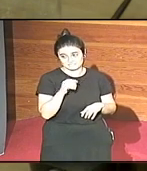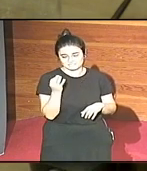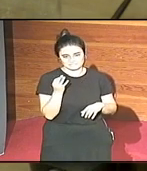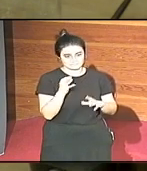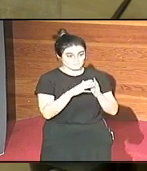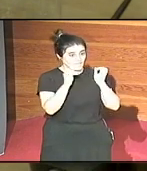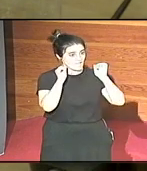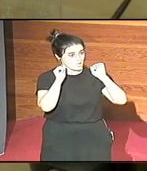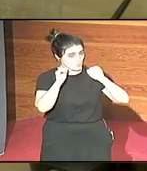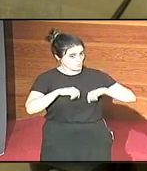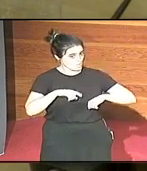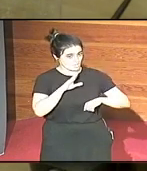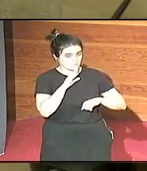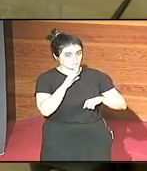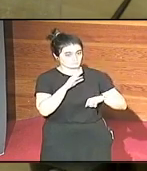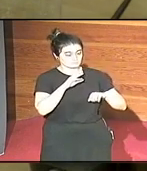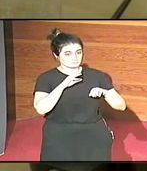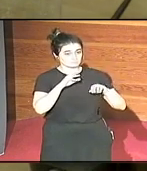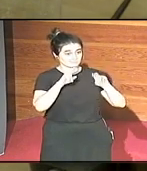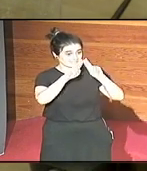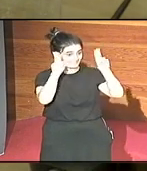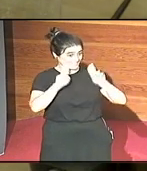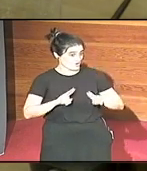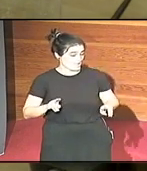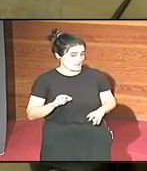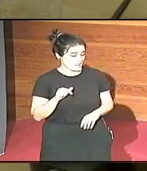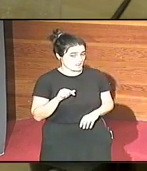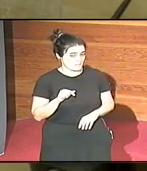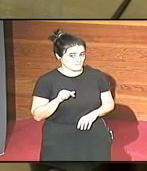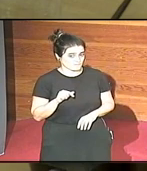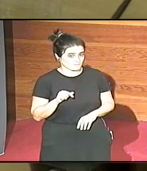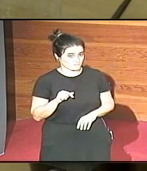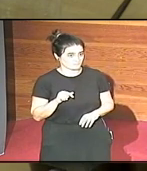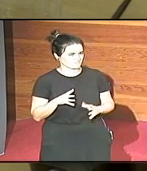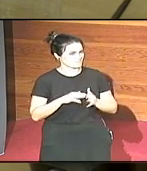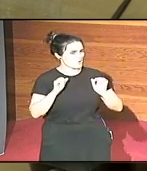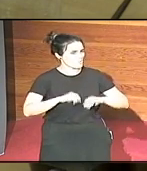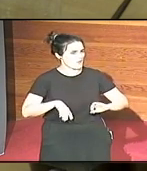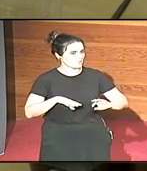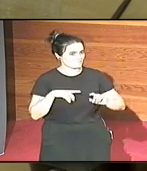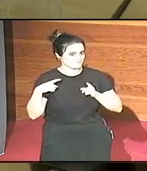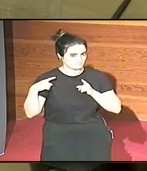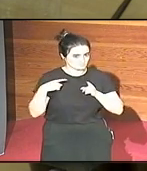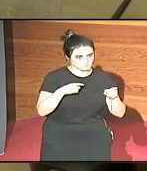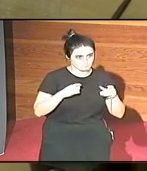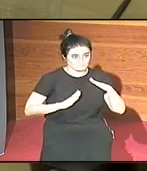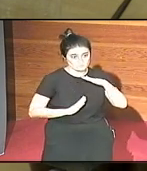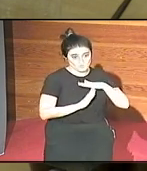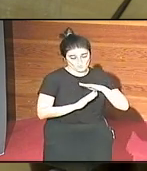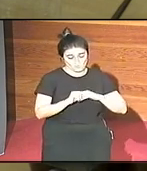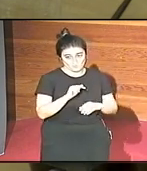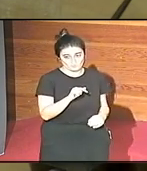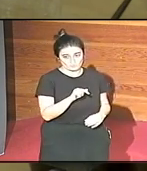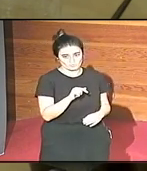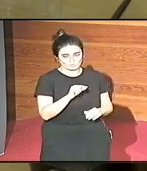acuerdos internacionales, fueron los acuerdos de alto al fuego que se firmaron, hubo